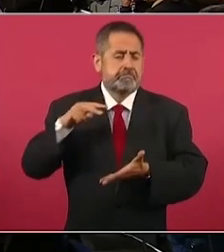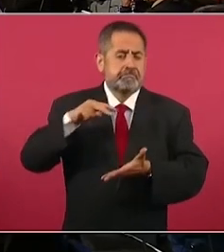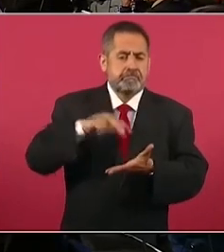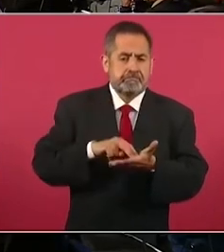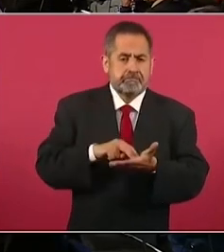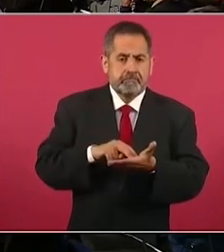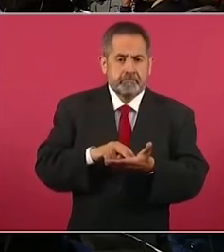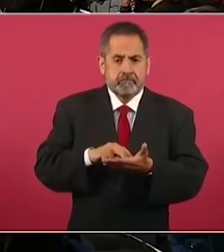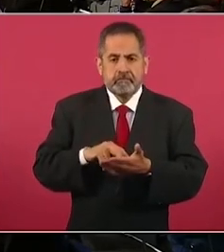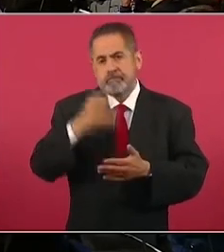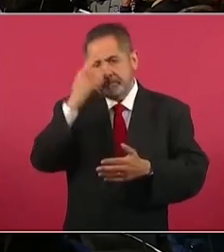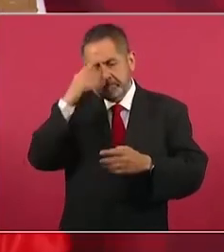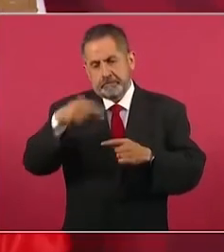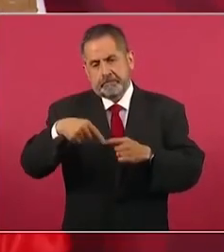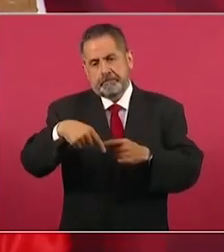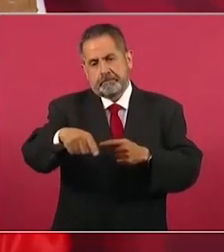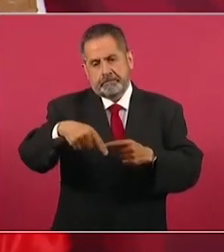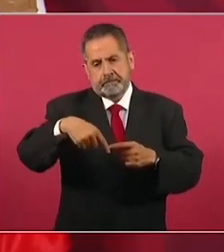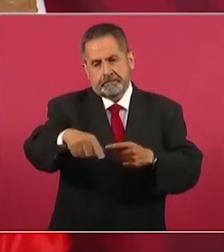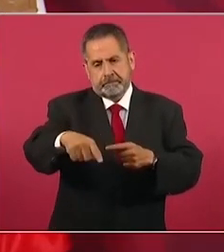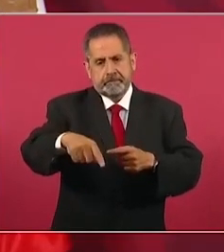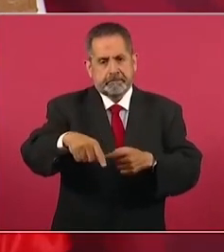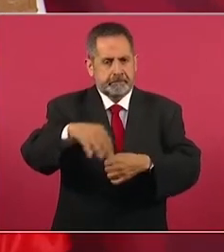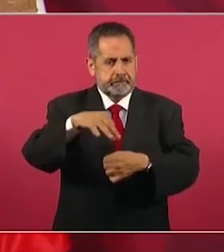Hay elecciones,